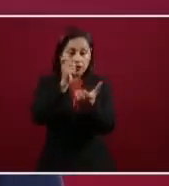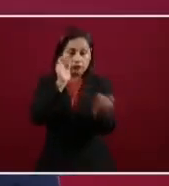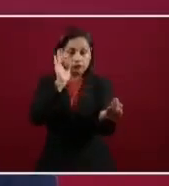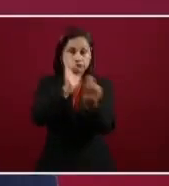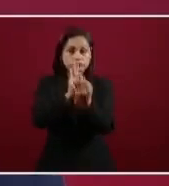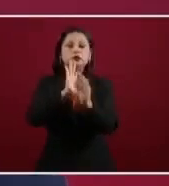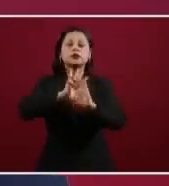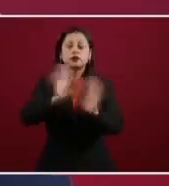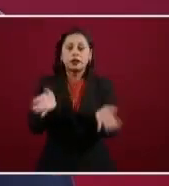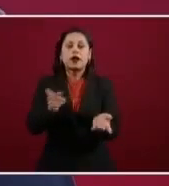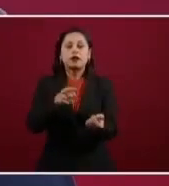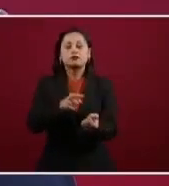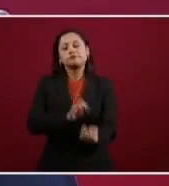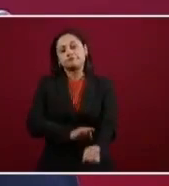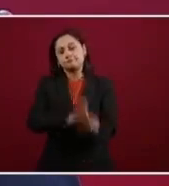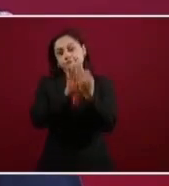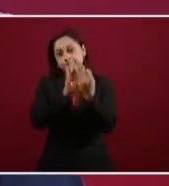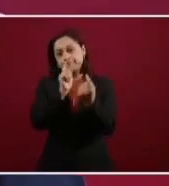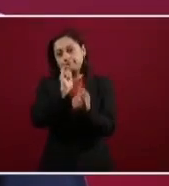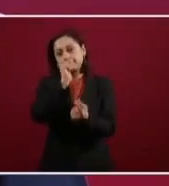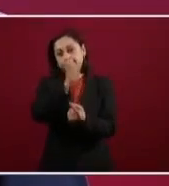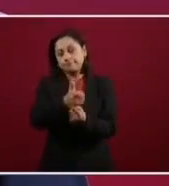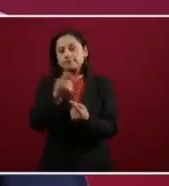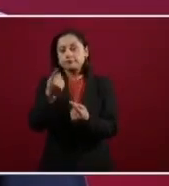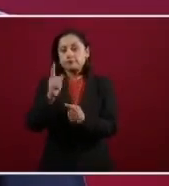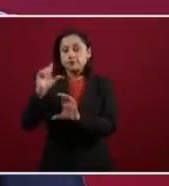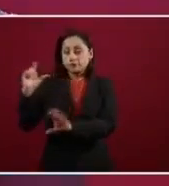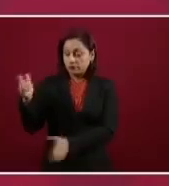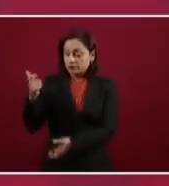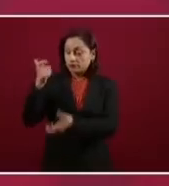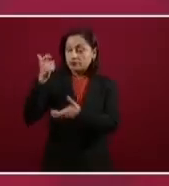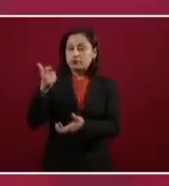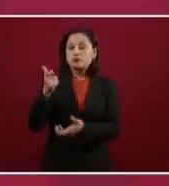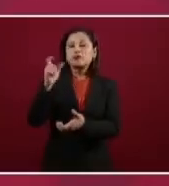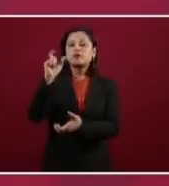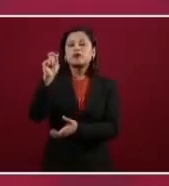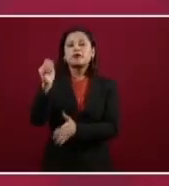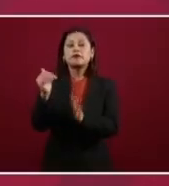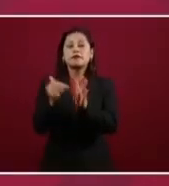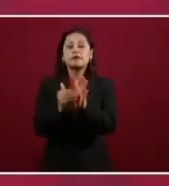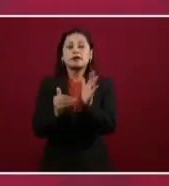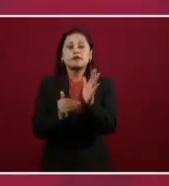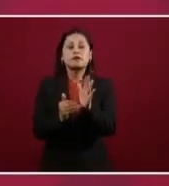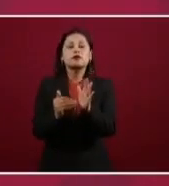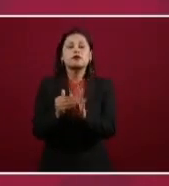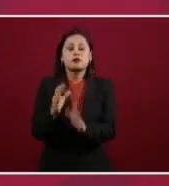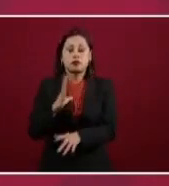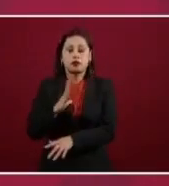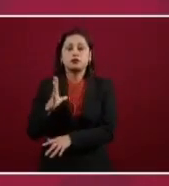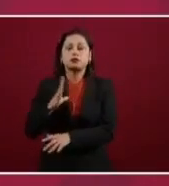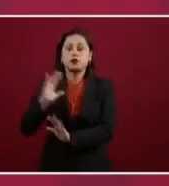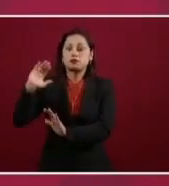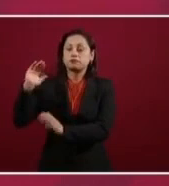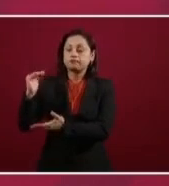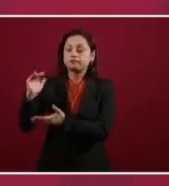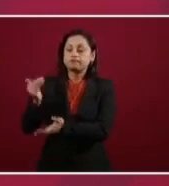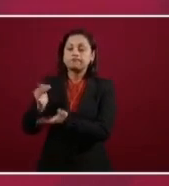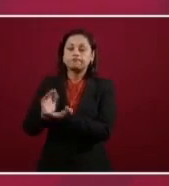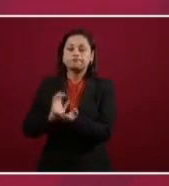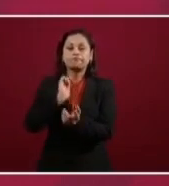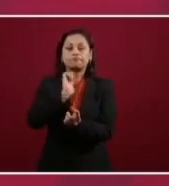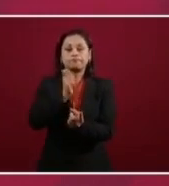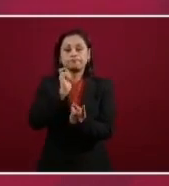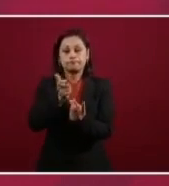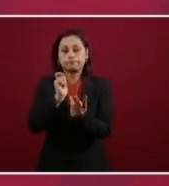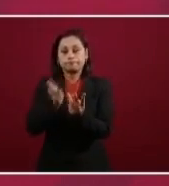un presupuesto inicial de 20.000 millones estamos llegando a acuerdos con los gobiernos estatales para que